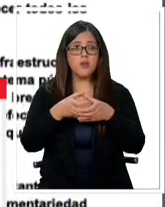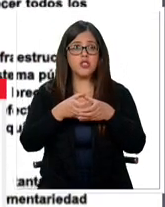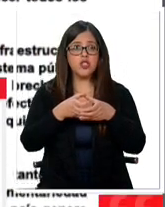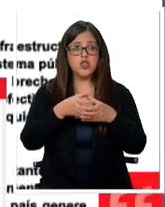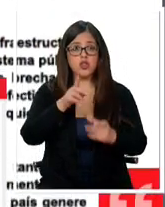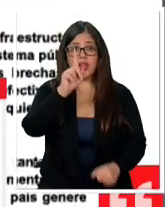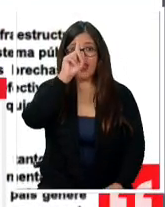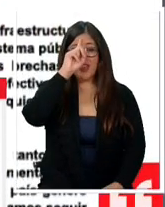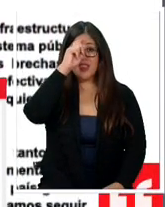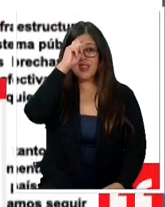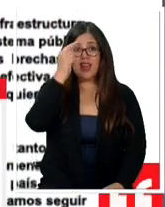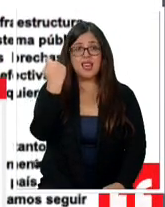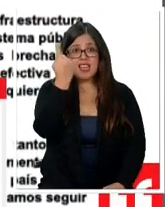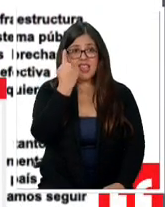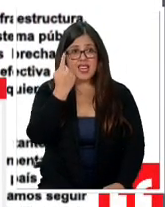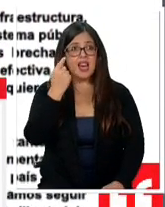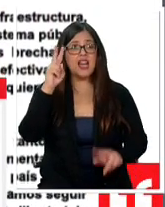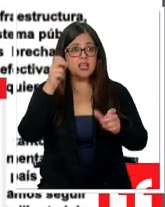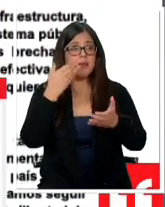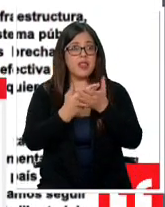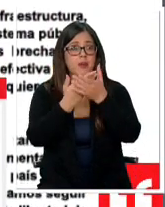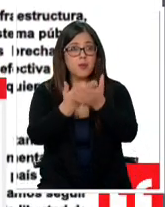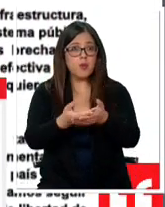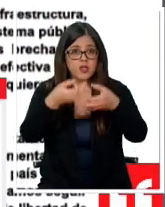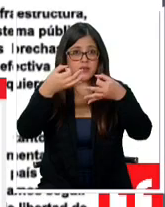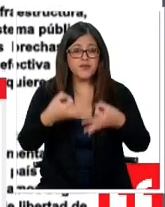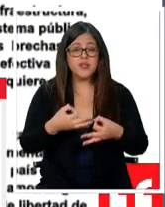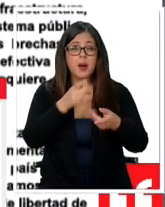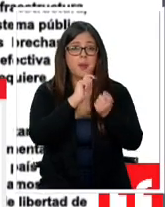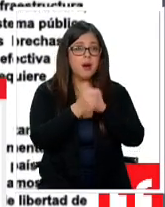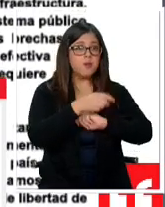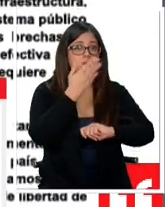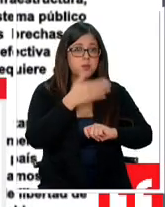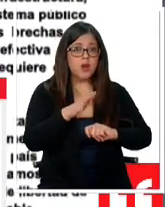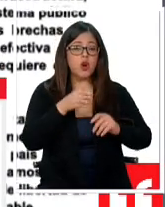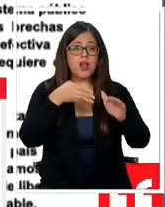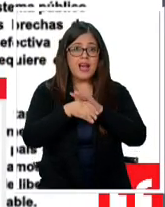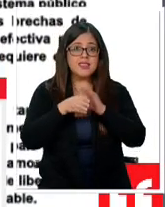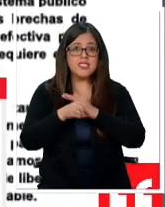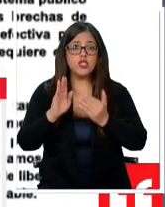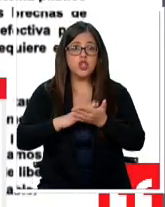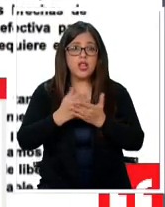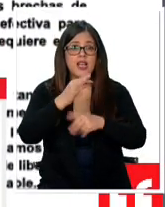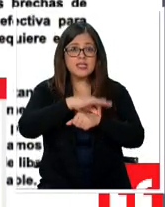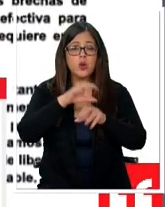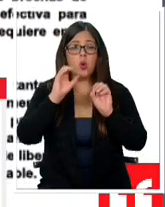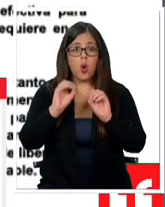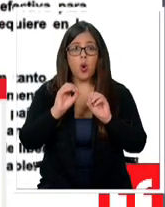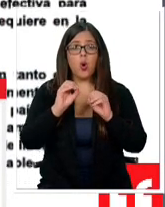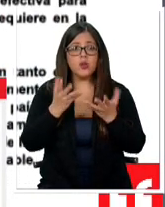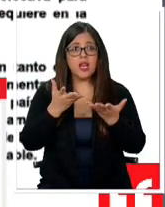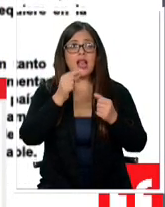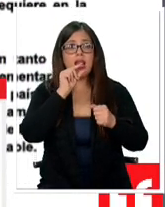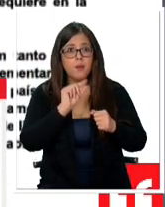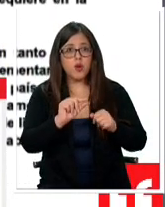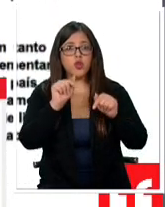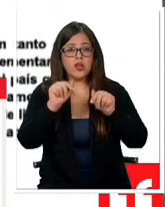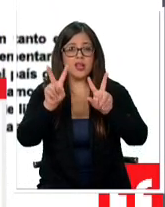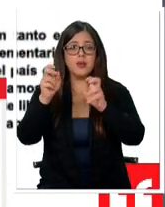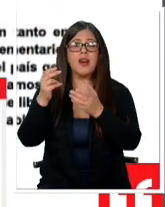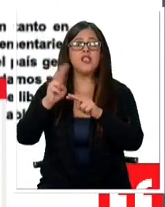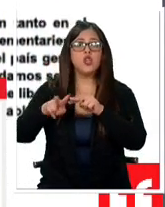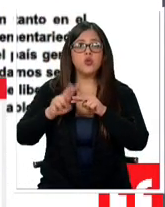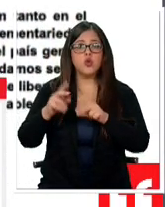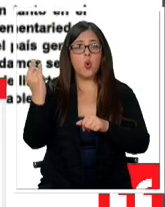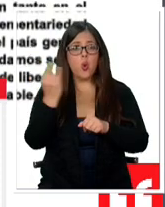clínicas afirmó que creemos que la propuesta no es una vía efectiva para mejorar las condiciones de acceso ni da la prontitud que hoy se requiere la solución de